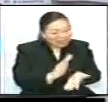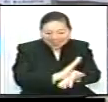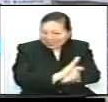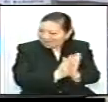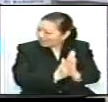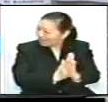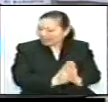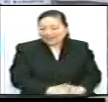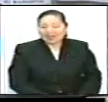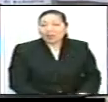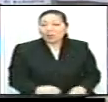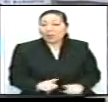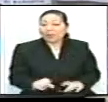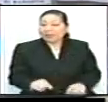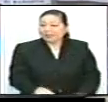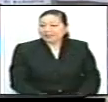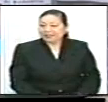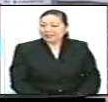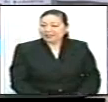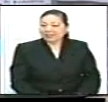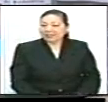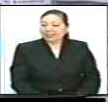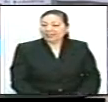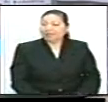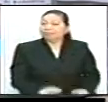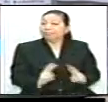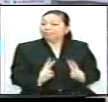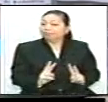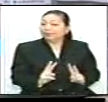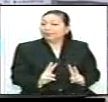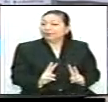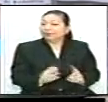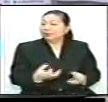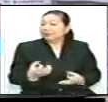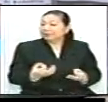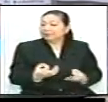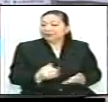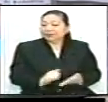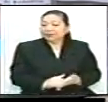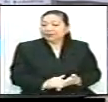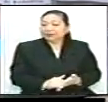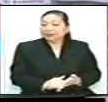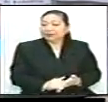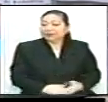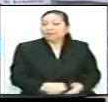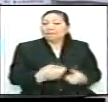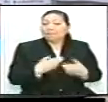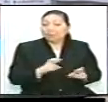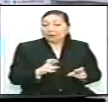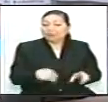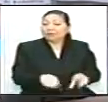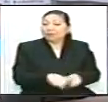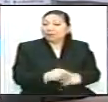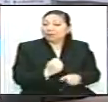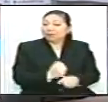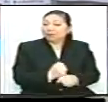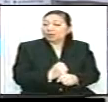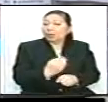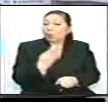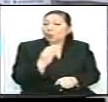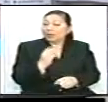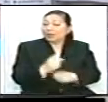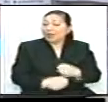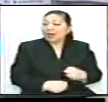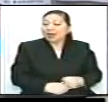manera. Inclusive cuando hemos hecho las apreciaciones en torno al presupuesto público, que trabajamos más de 40 años